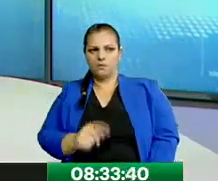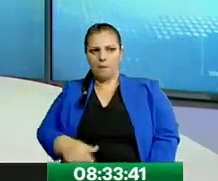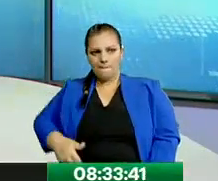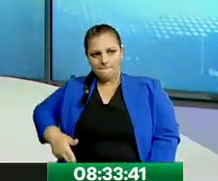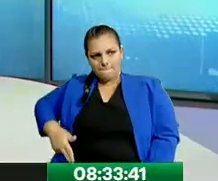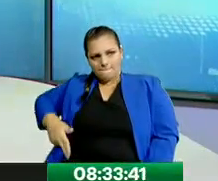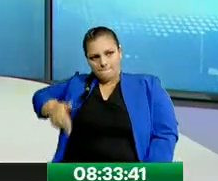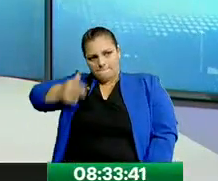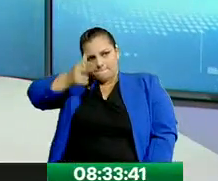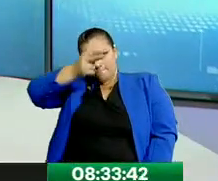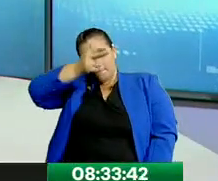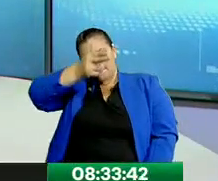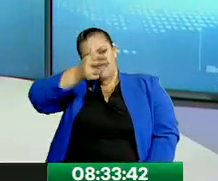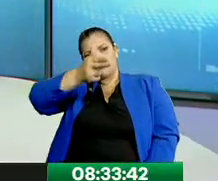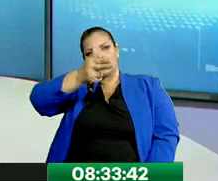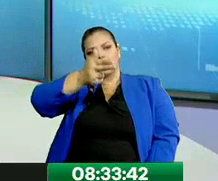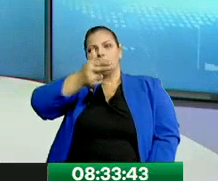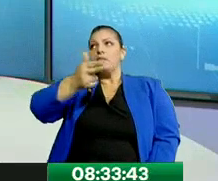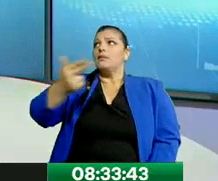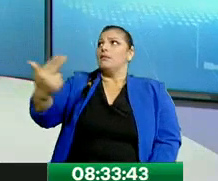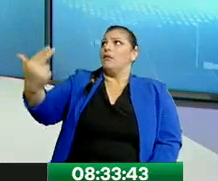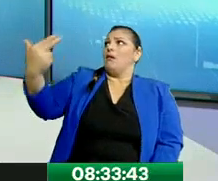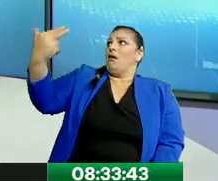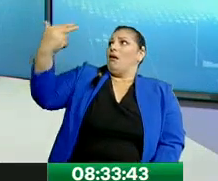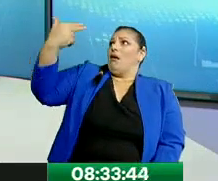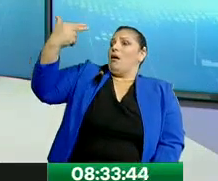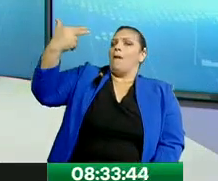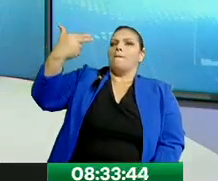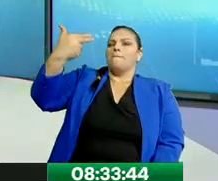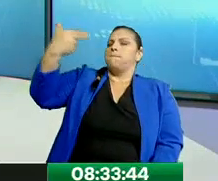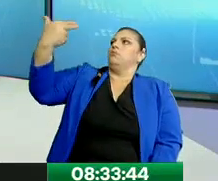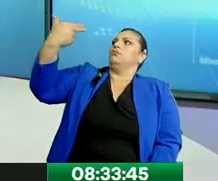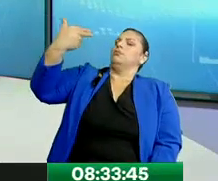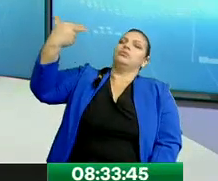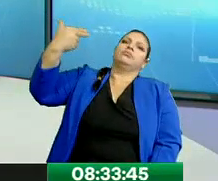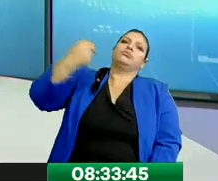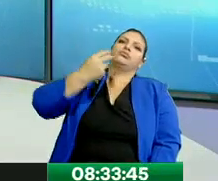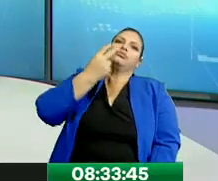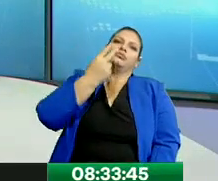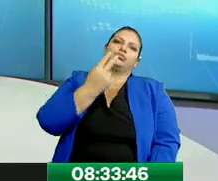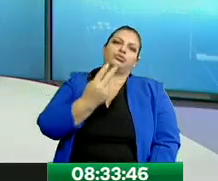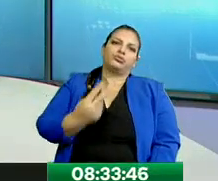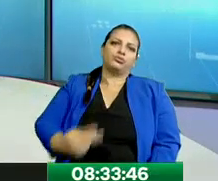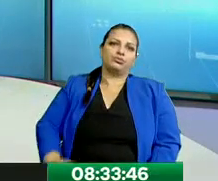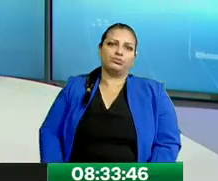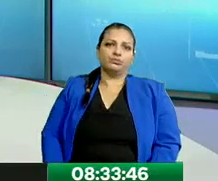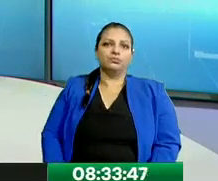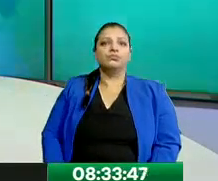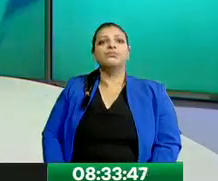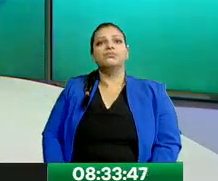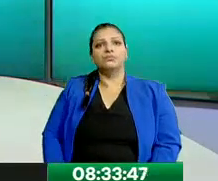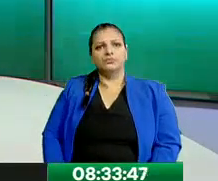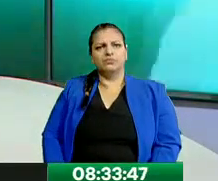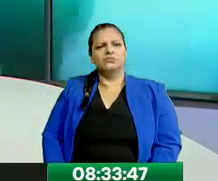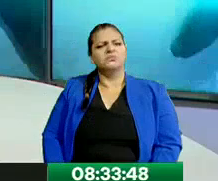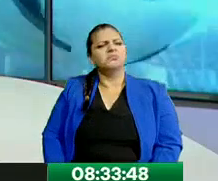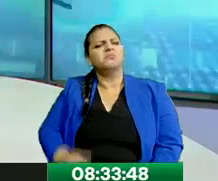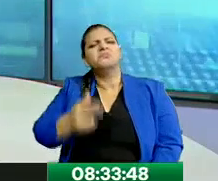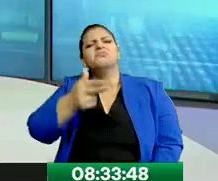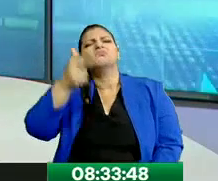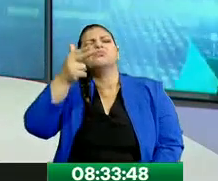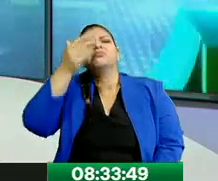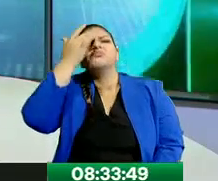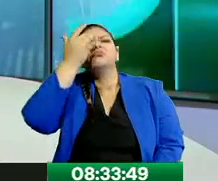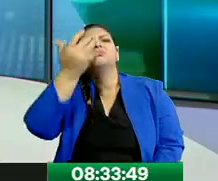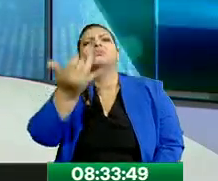autores del crimen serían antisociales a quienes el ahora occiso junto a otros vecinos les impidieron cometer el